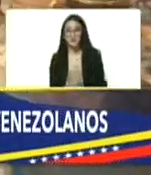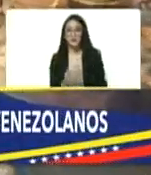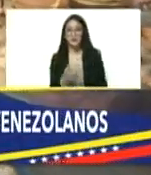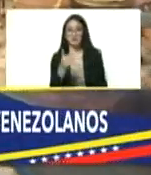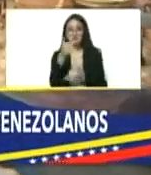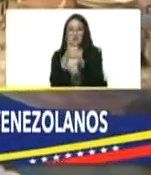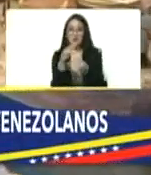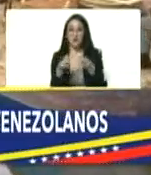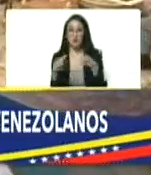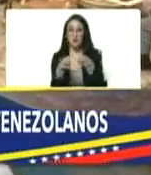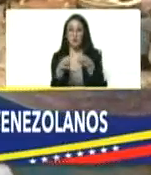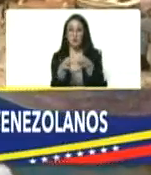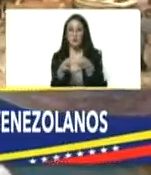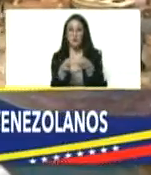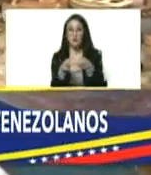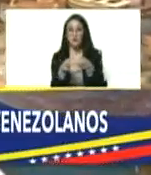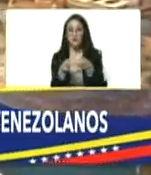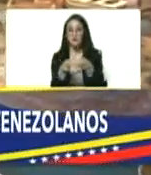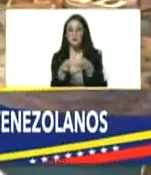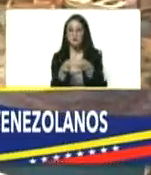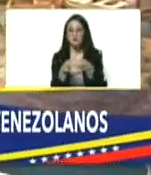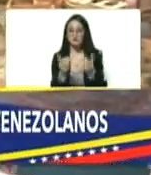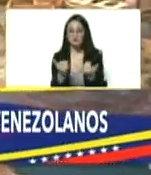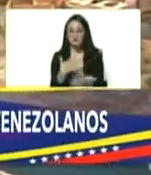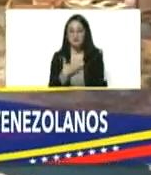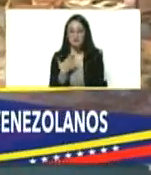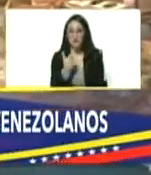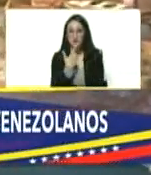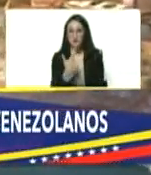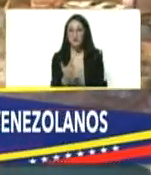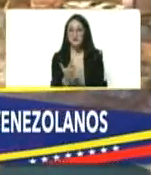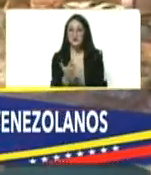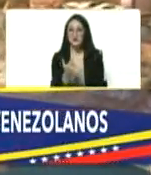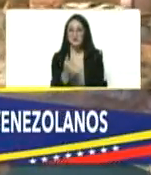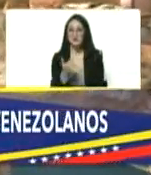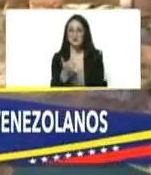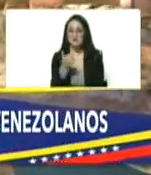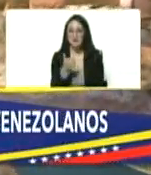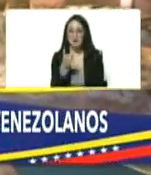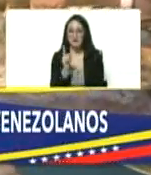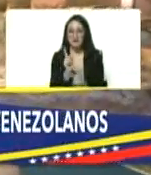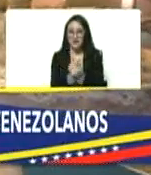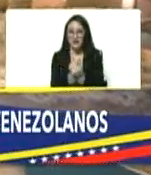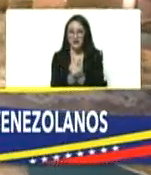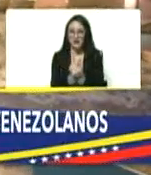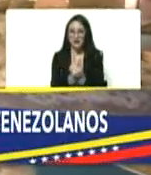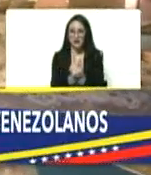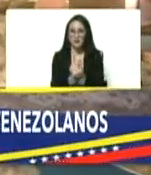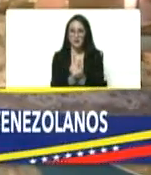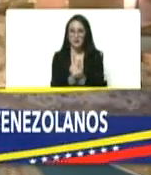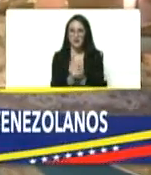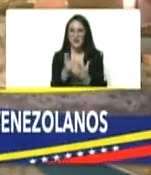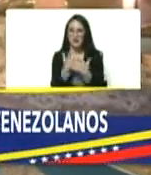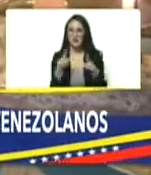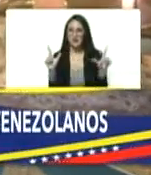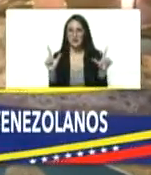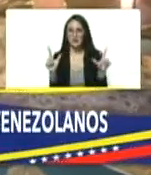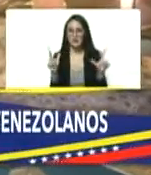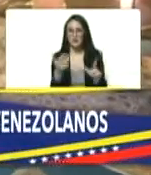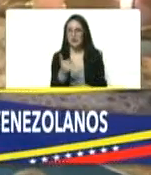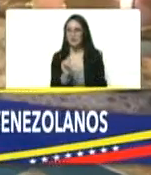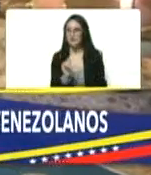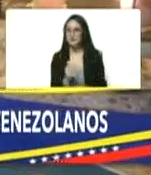por este cuadro, que pudiéramos decir es lo más cercano a lo que nuestro libertador